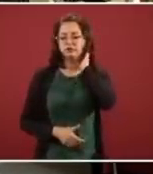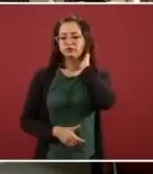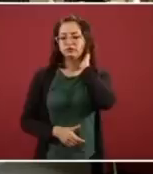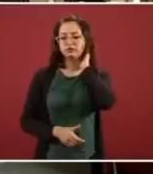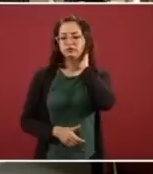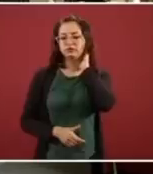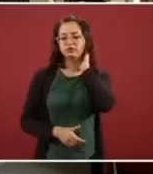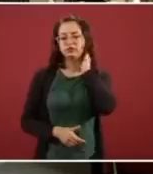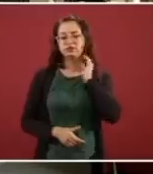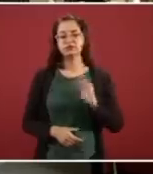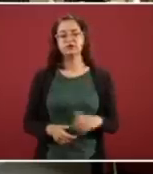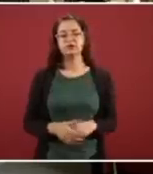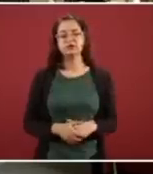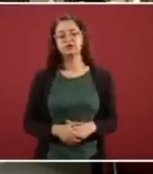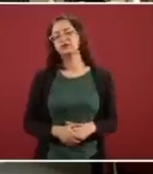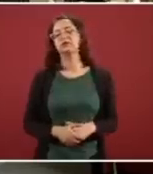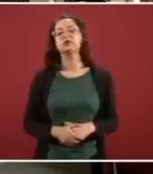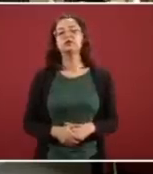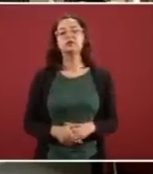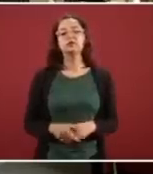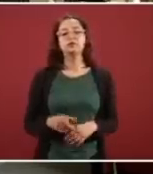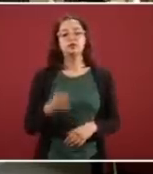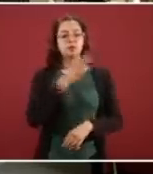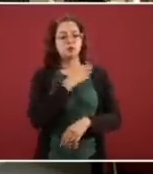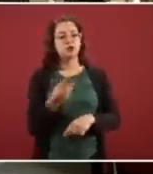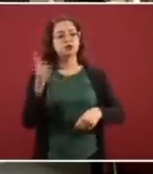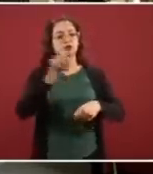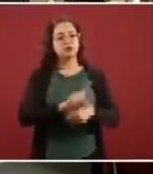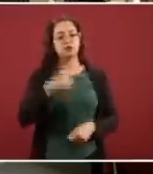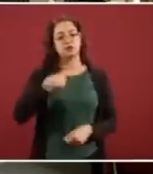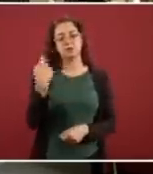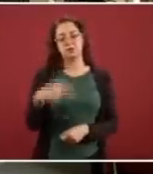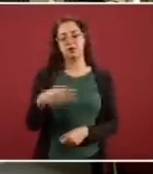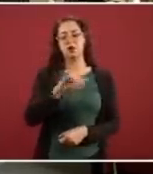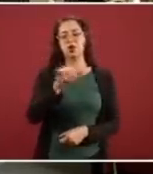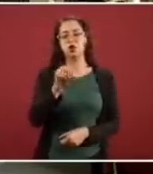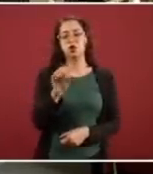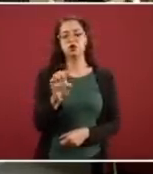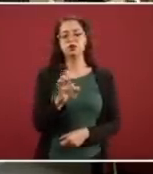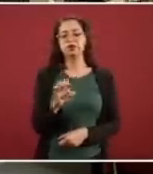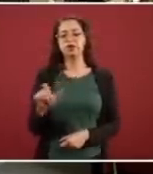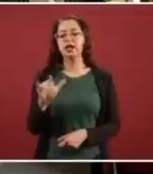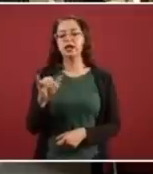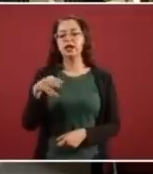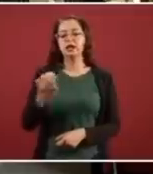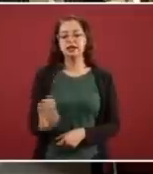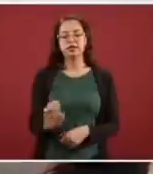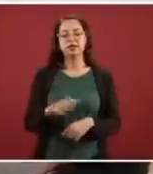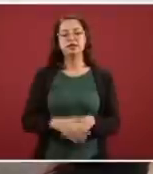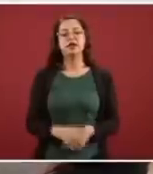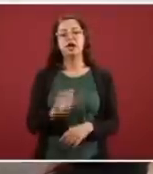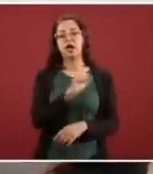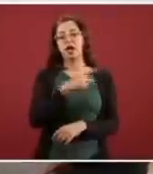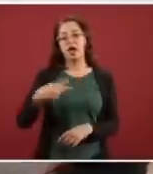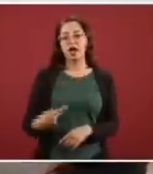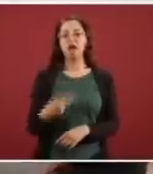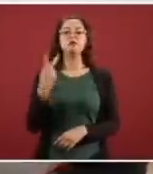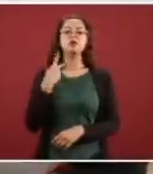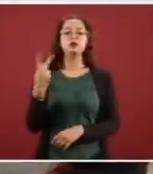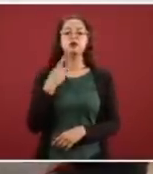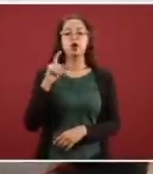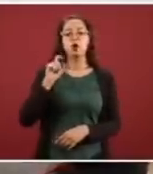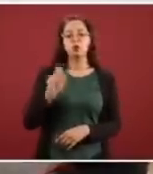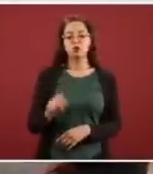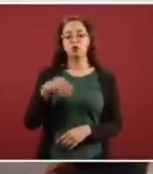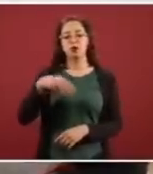Tres y vamos por acá. Buenos días, presidente. Jocelyn Gutiérrez. Para comentarle que en la app de Politico.mx dimos a conocer